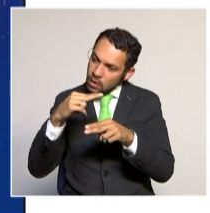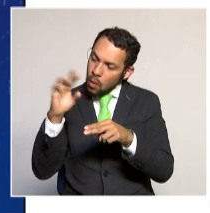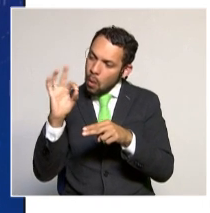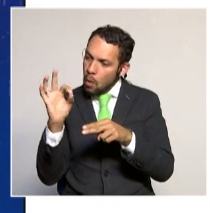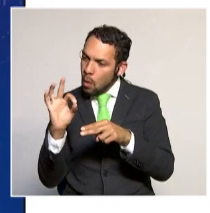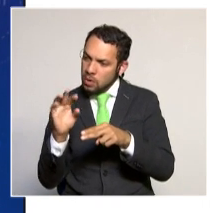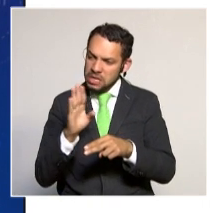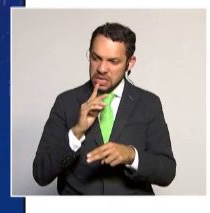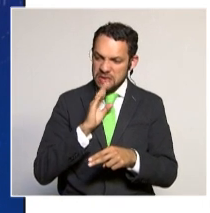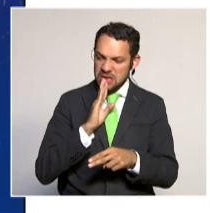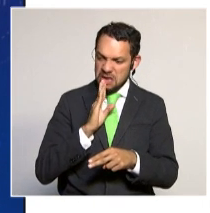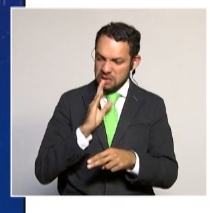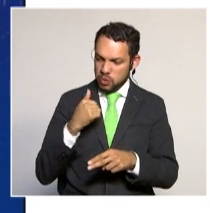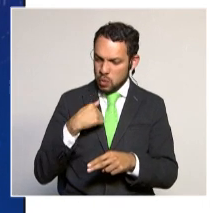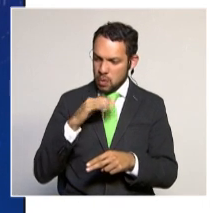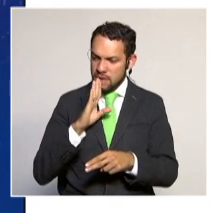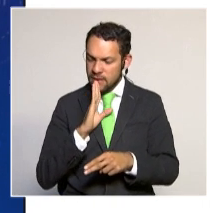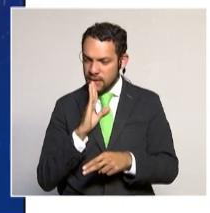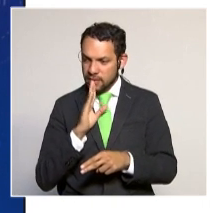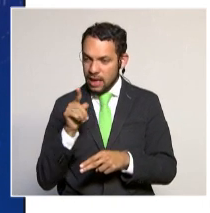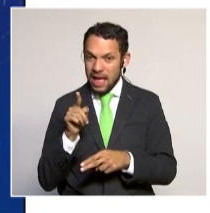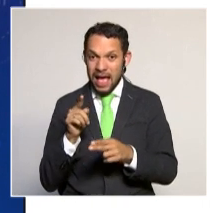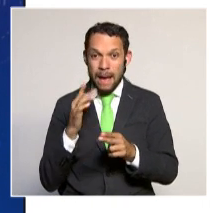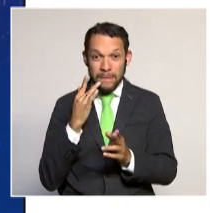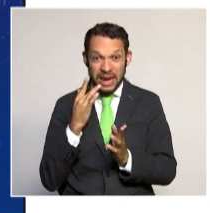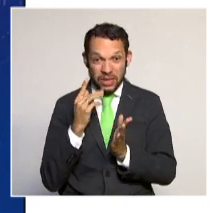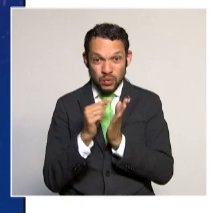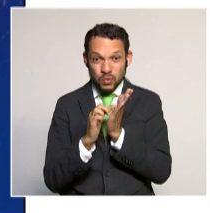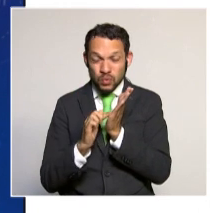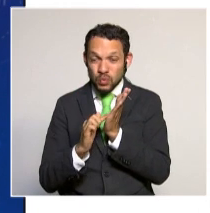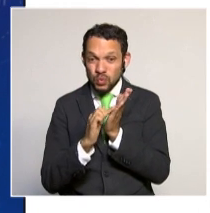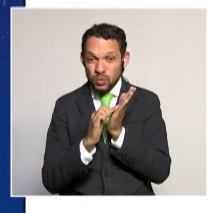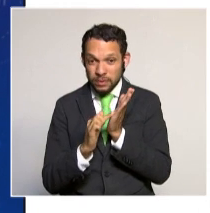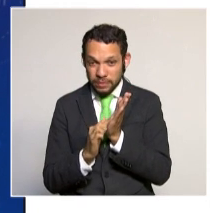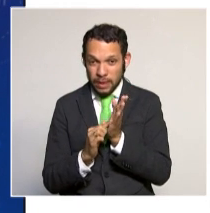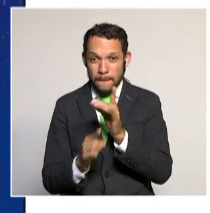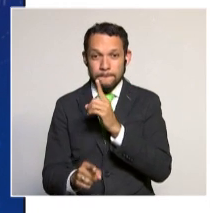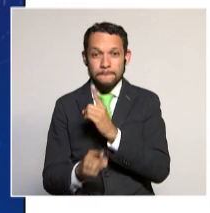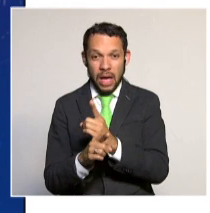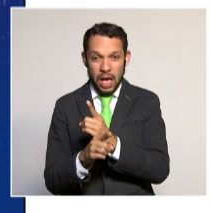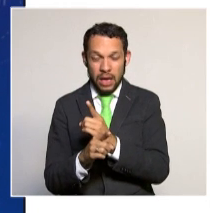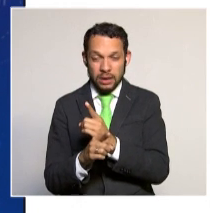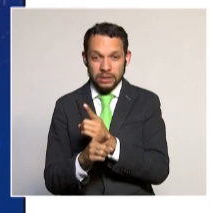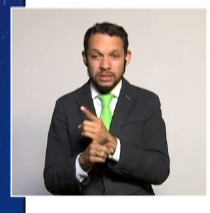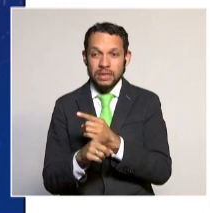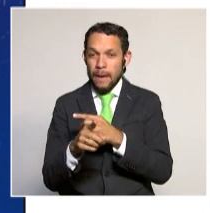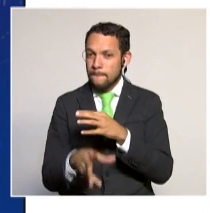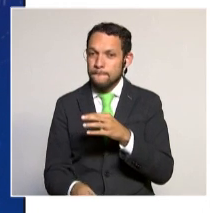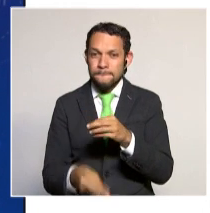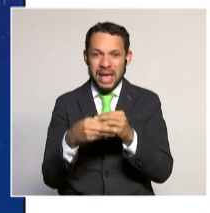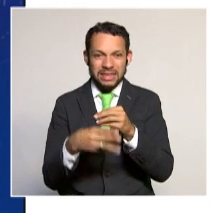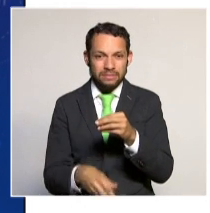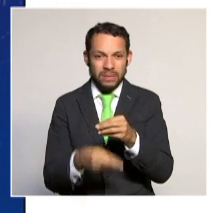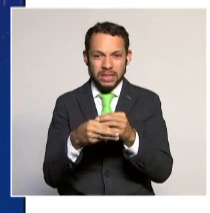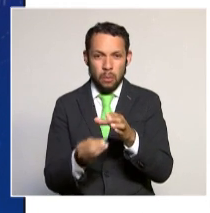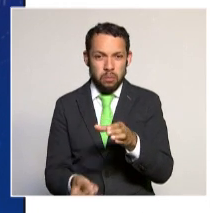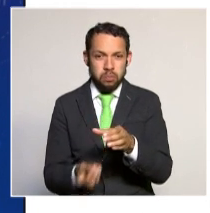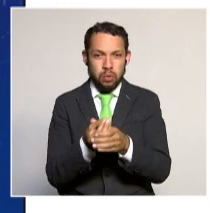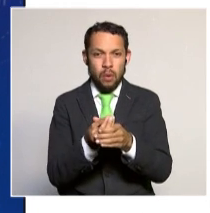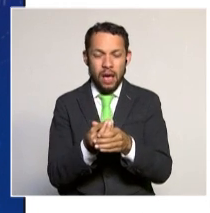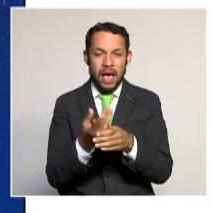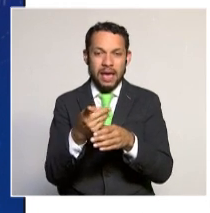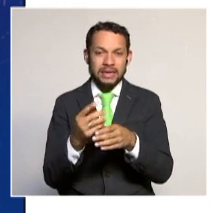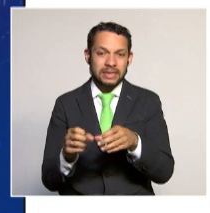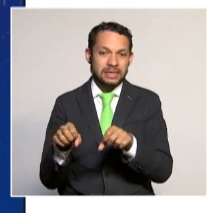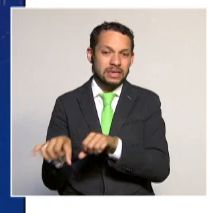pues requerirá que ese cable que pinté ahí de amarillo funcione adecuadamente. Pero el beta-amiloide está depositado, entonces